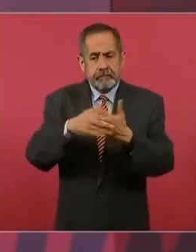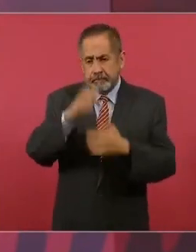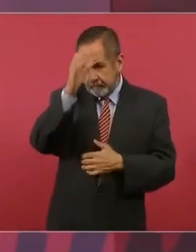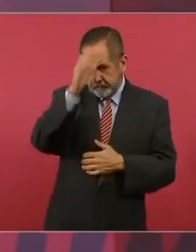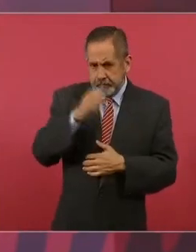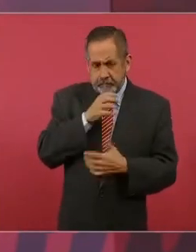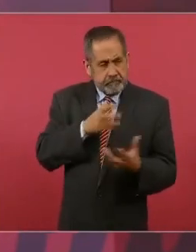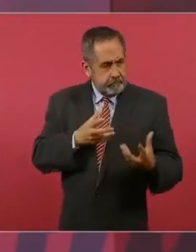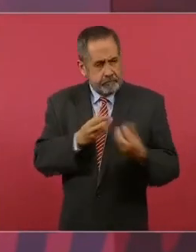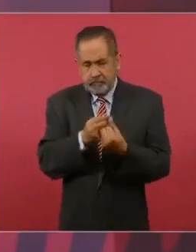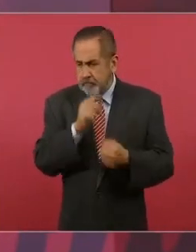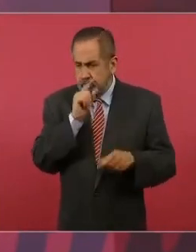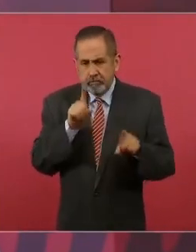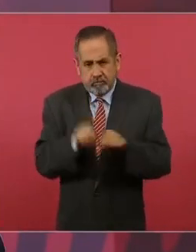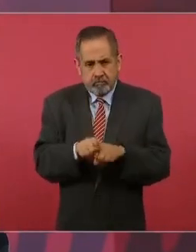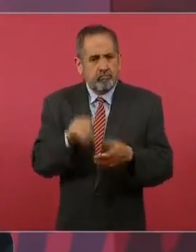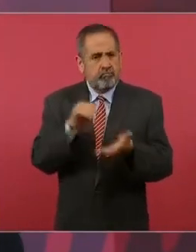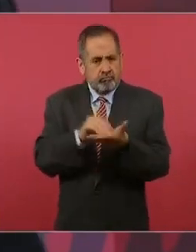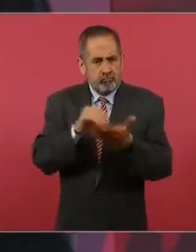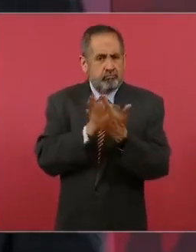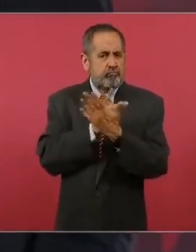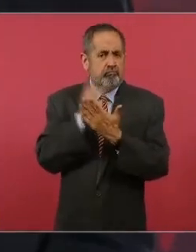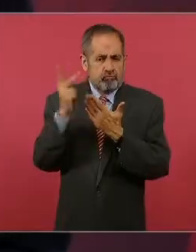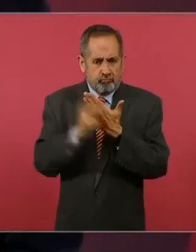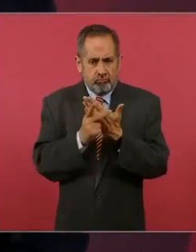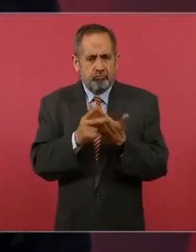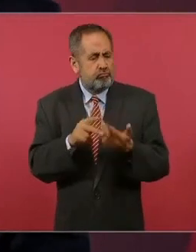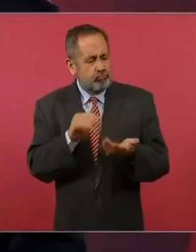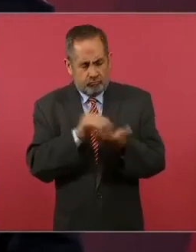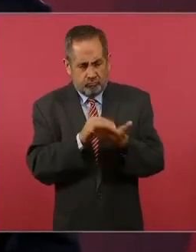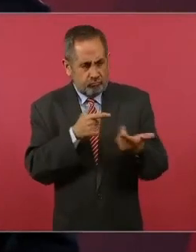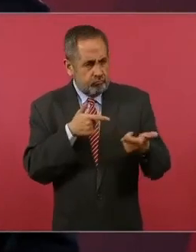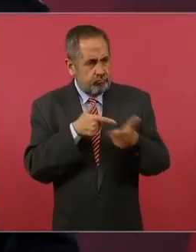Coahuila. Continúan los programas de